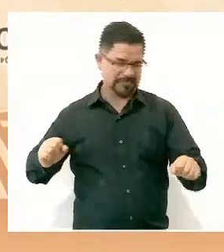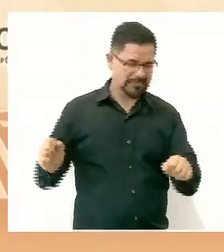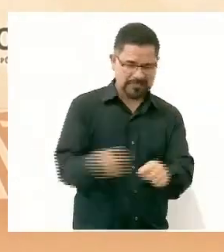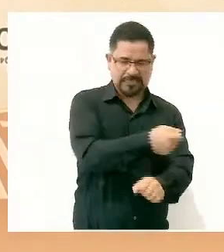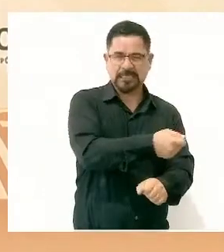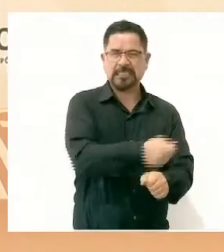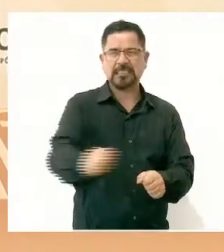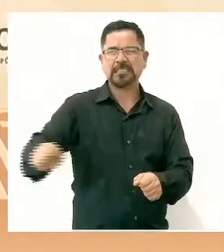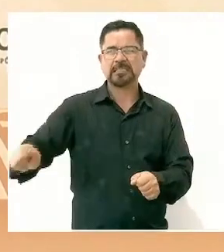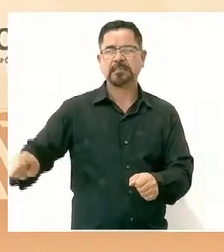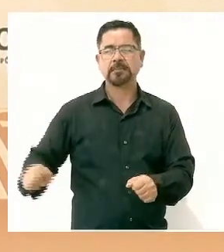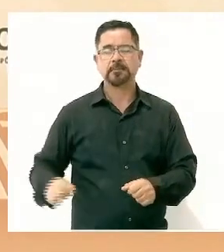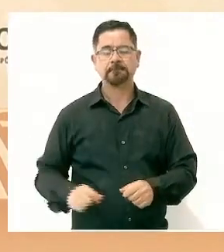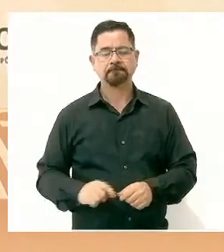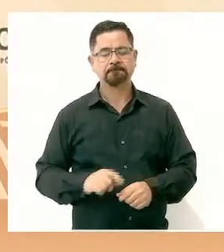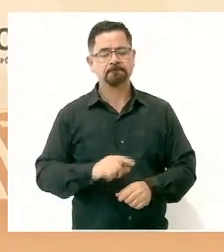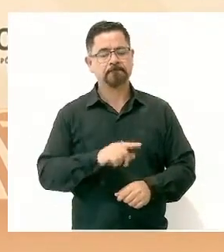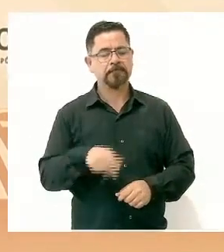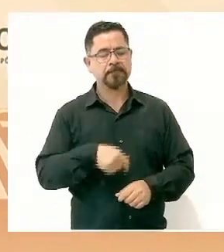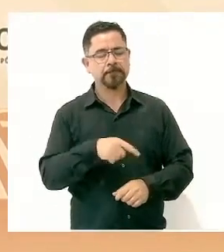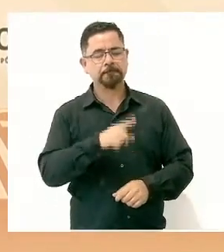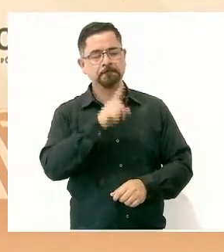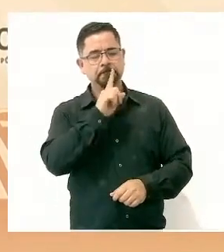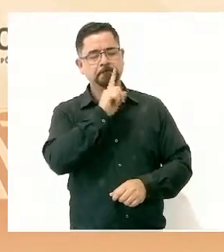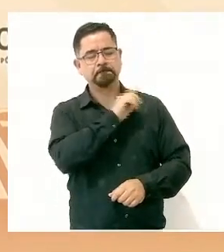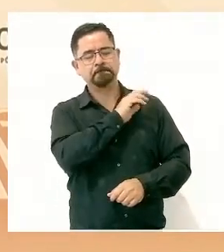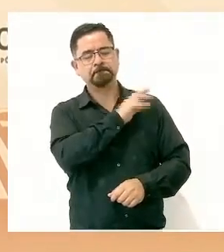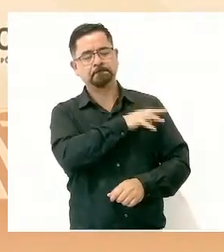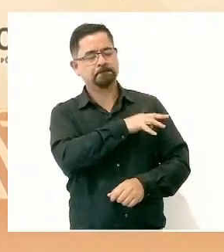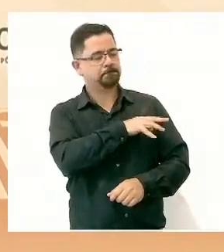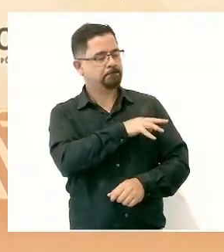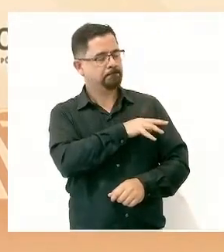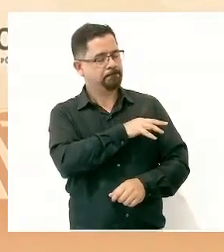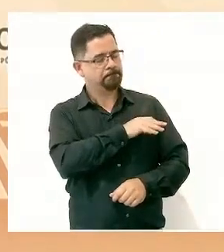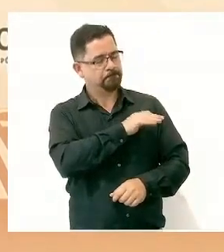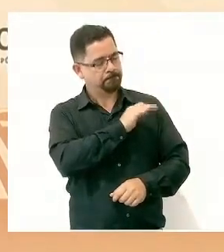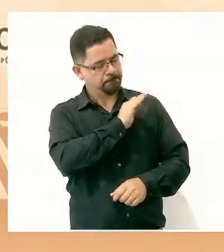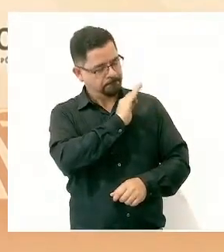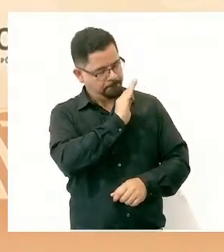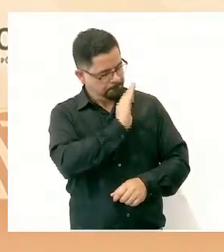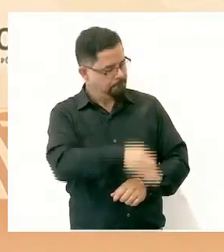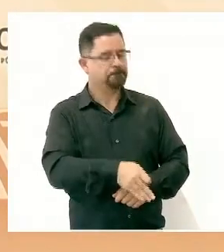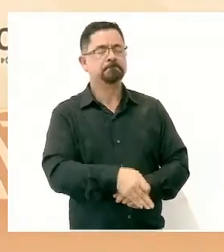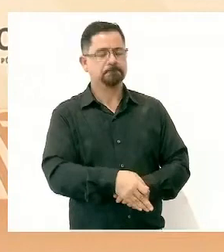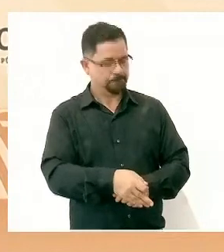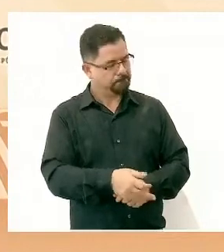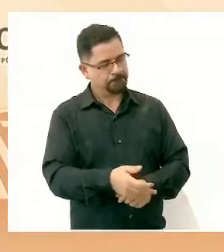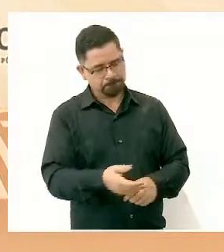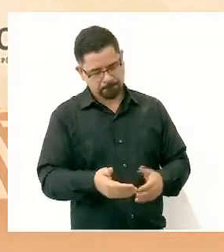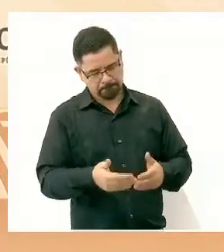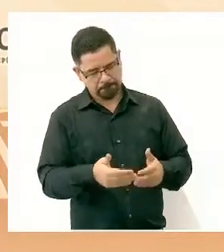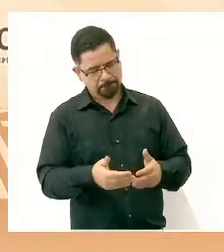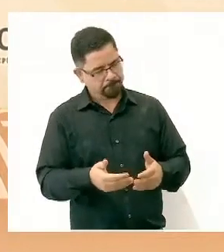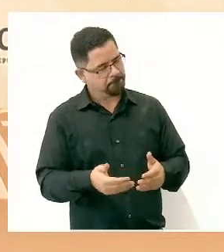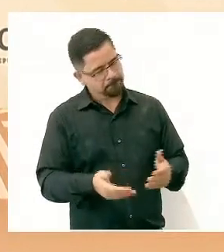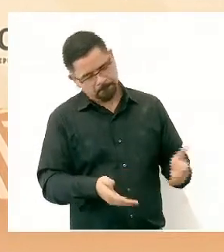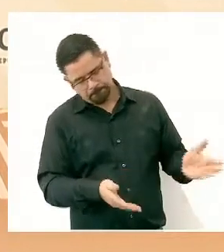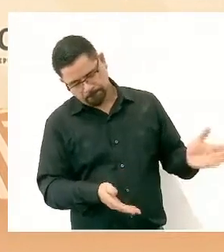Finalmente el coronel accedió y todo el grupo se puso en marcha,